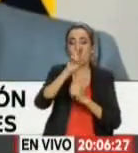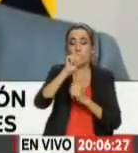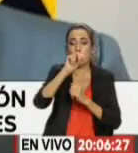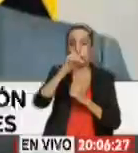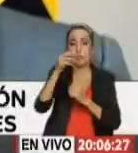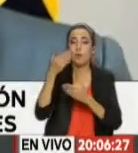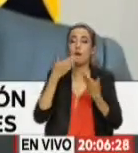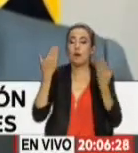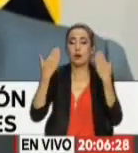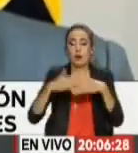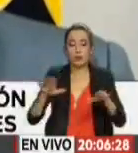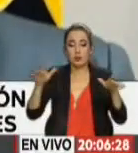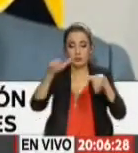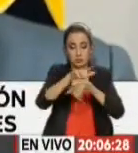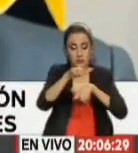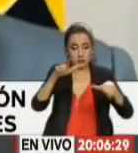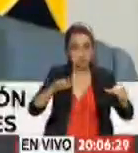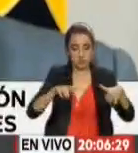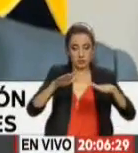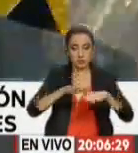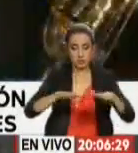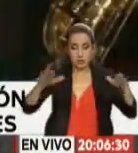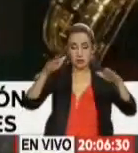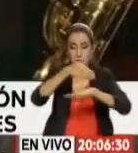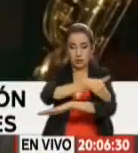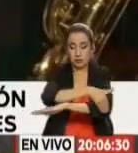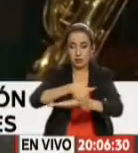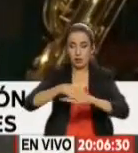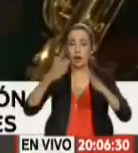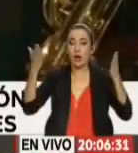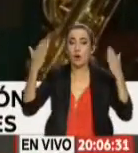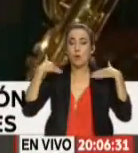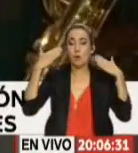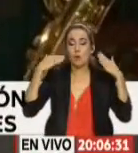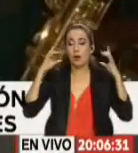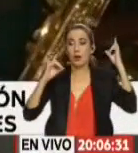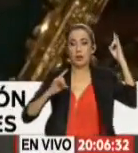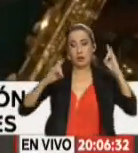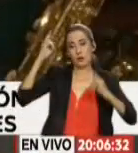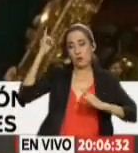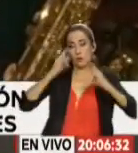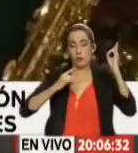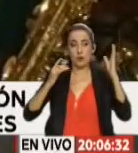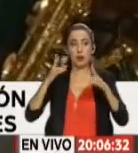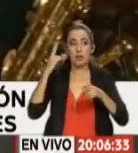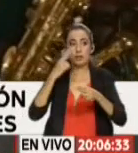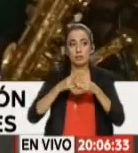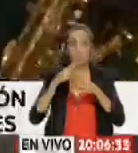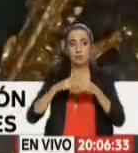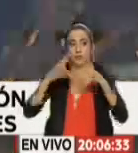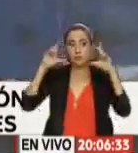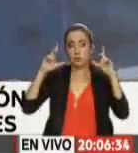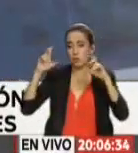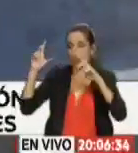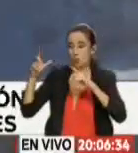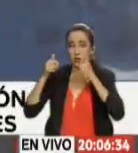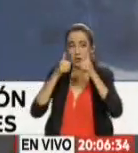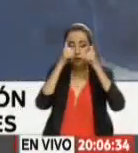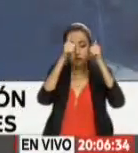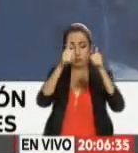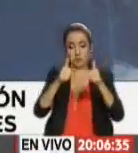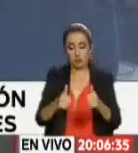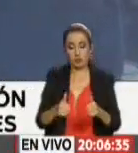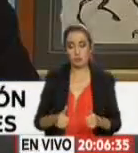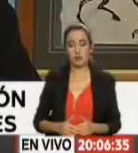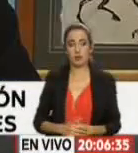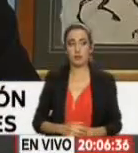Progreso, localizada en el kilómetro 66 de la carretera Guayaquil-Santa Elena. Su nombre y su foto aparecieron en la papeleta del domingo